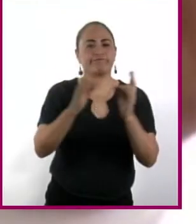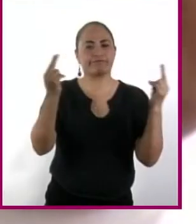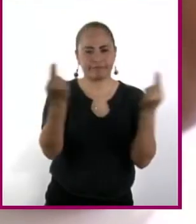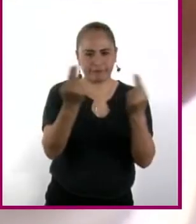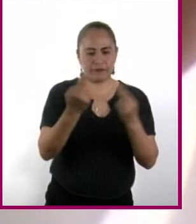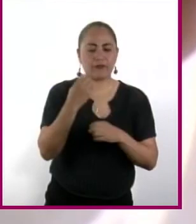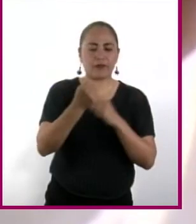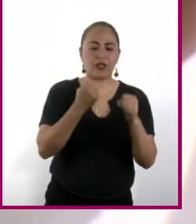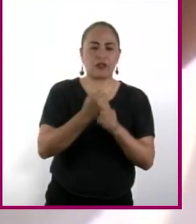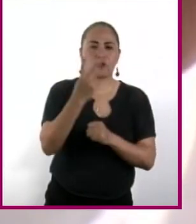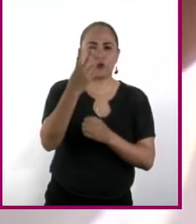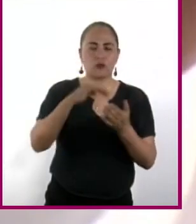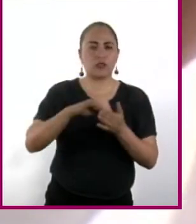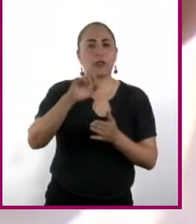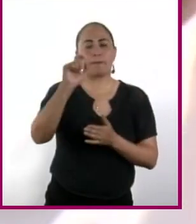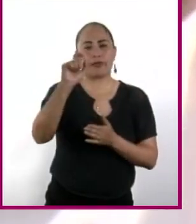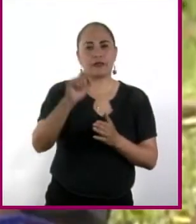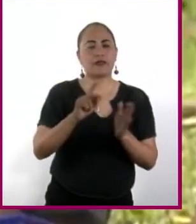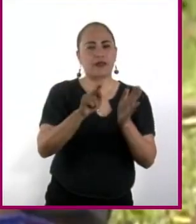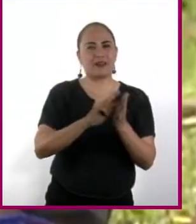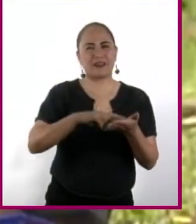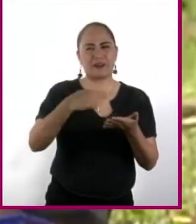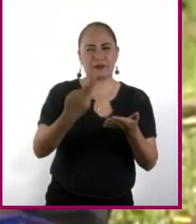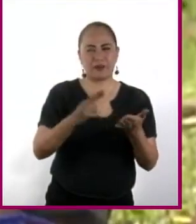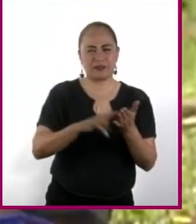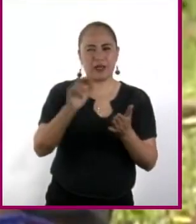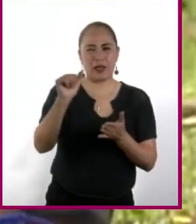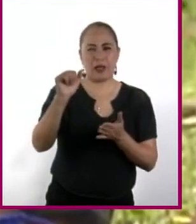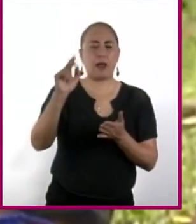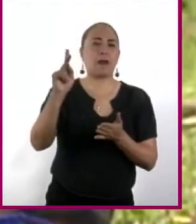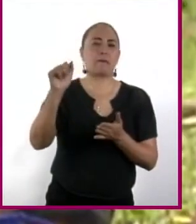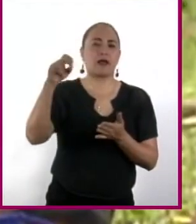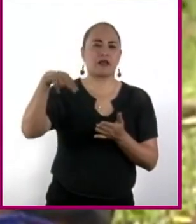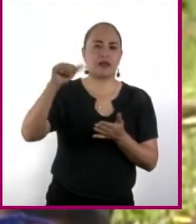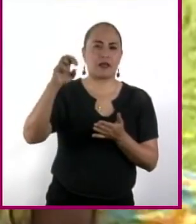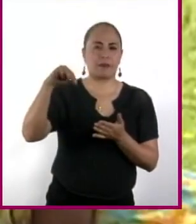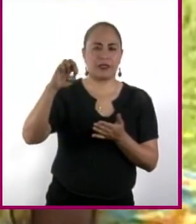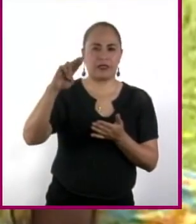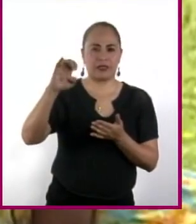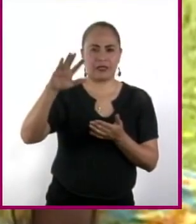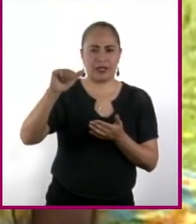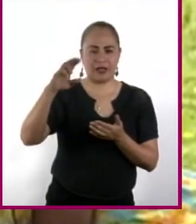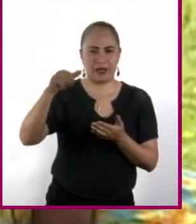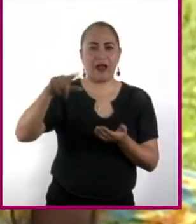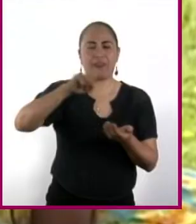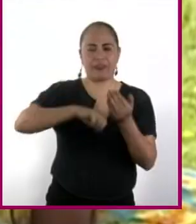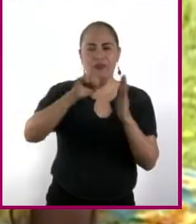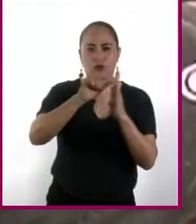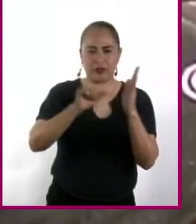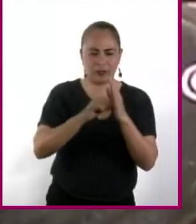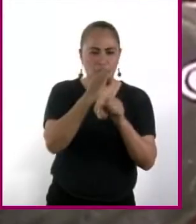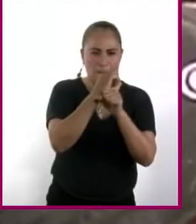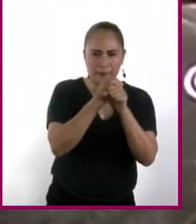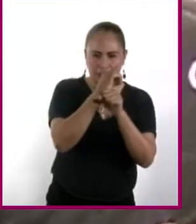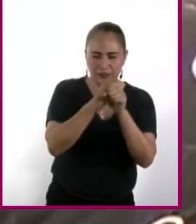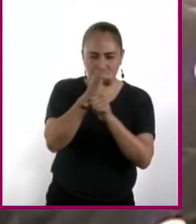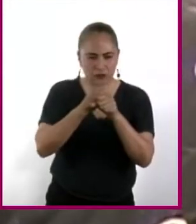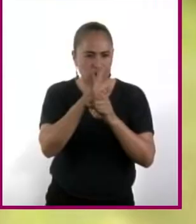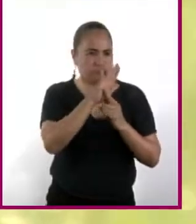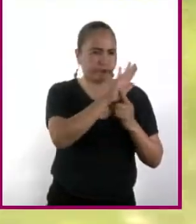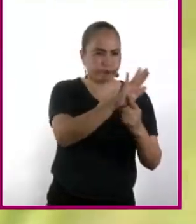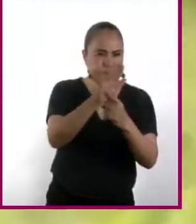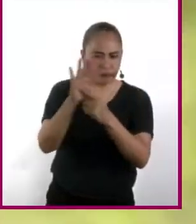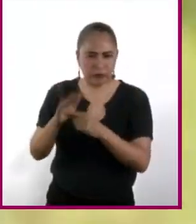en la revista Panamericana de Salud Pública se dieron a conocer los resultados de una investigación cuyo objetivo fue determinar si